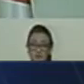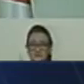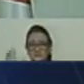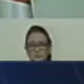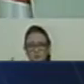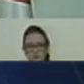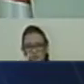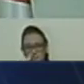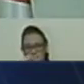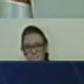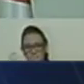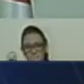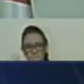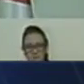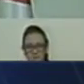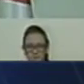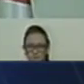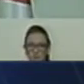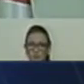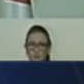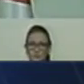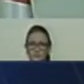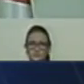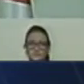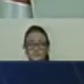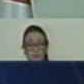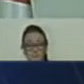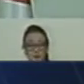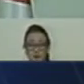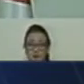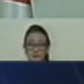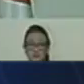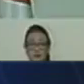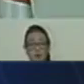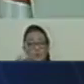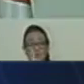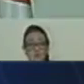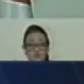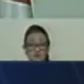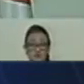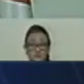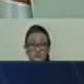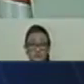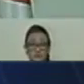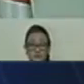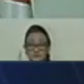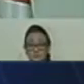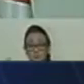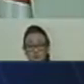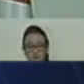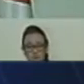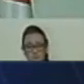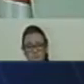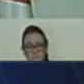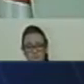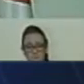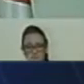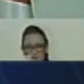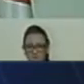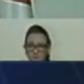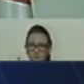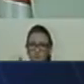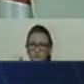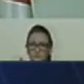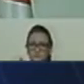100% pensionado. Por lo menos en América Latina solo Venezuela, el 100% de pensionados. Y todo esto lo hacemos